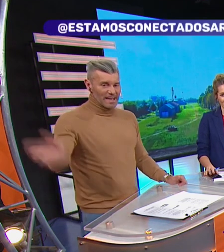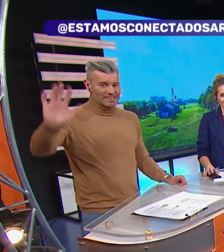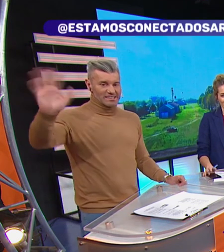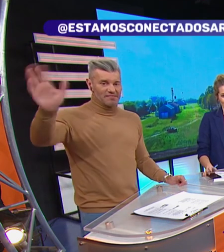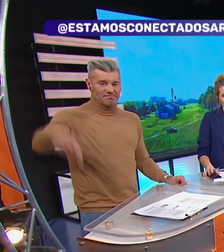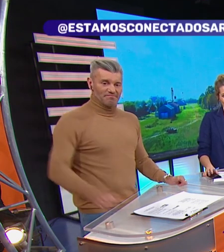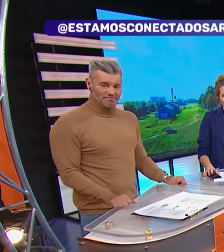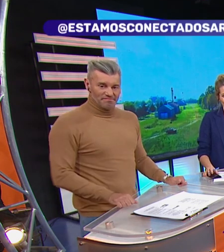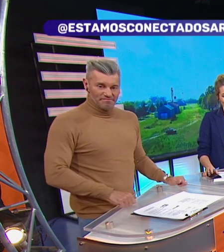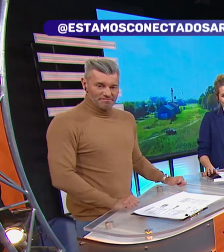gracias